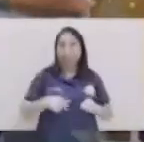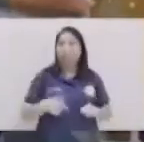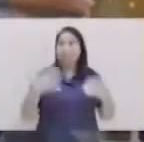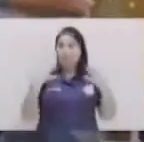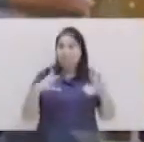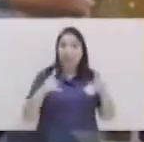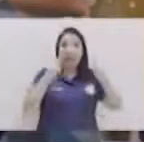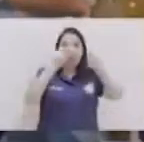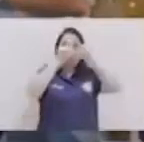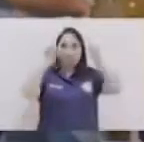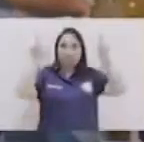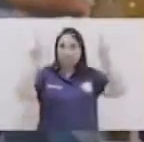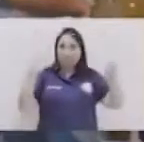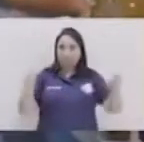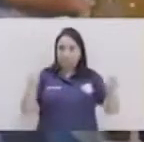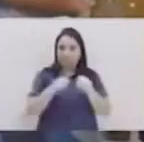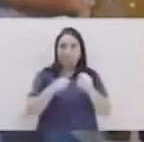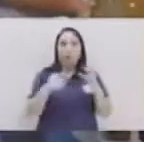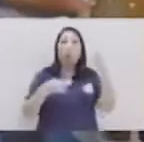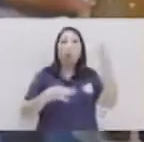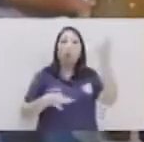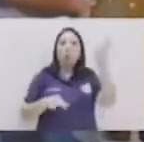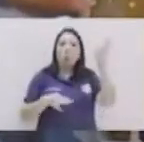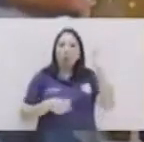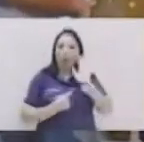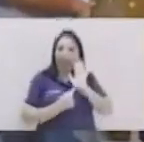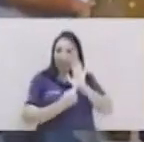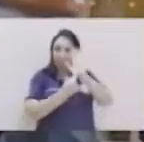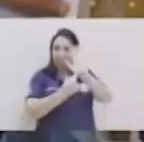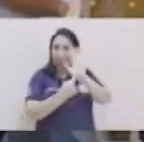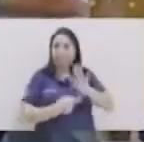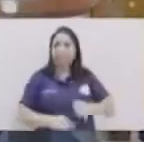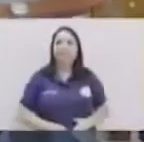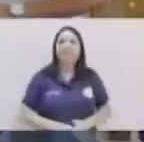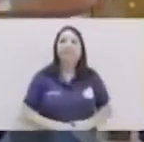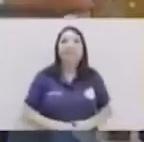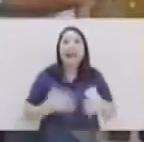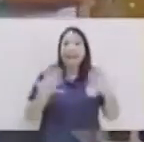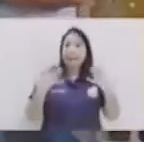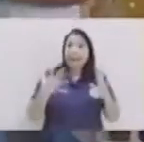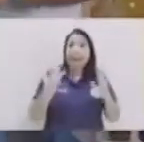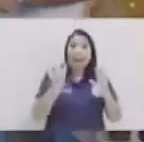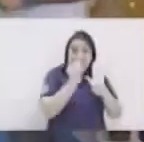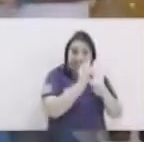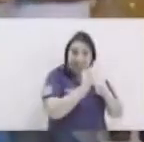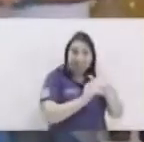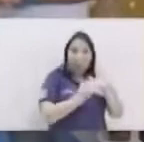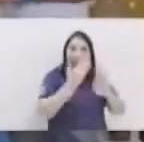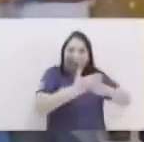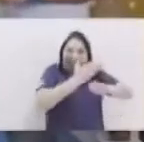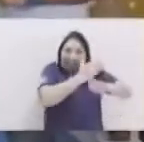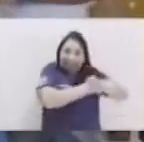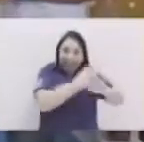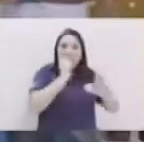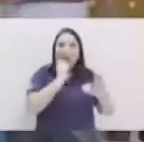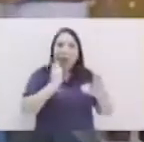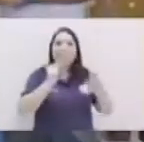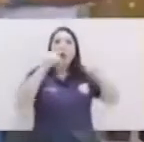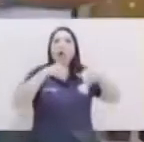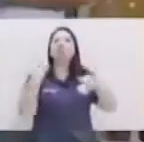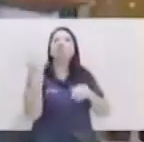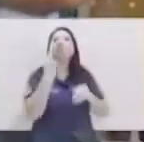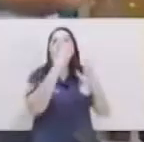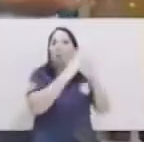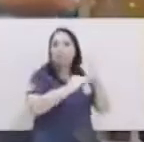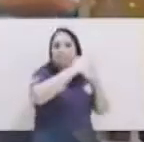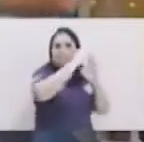formato aquí y ya tenemos el dibujo. Ya listo solo para pintar. Exactamente, entonces perfecto. Hoy